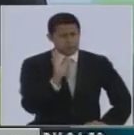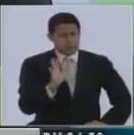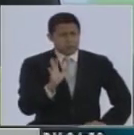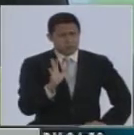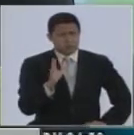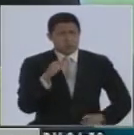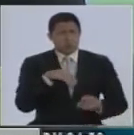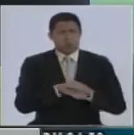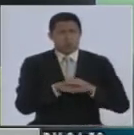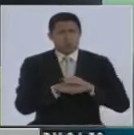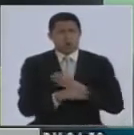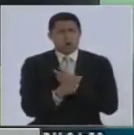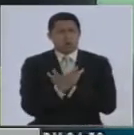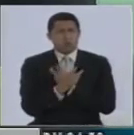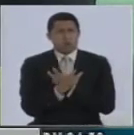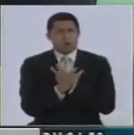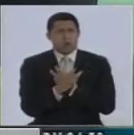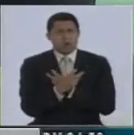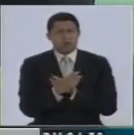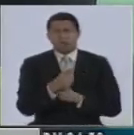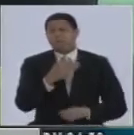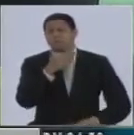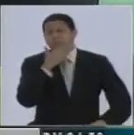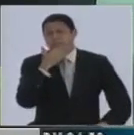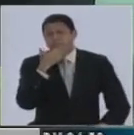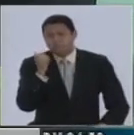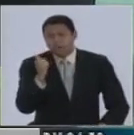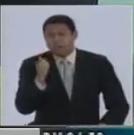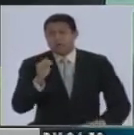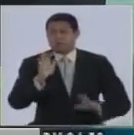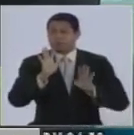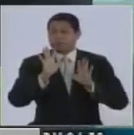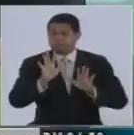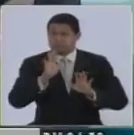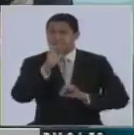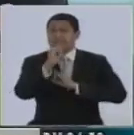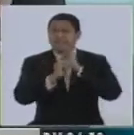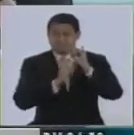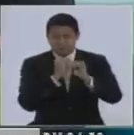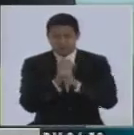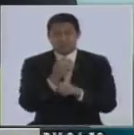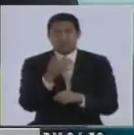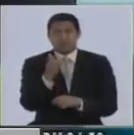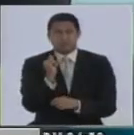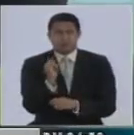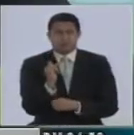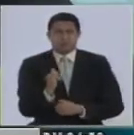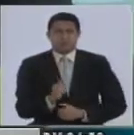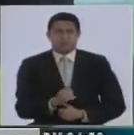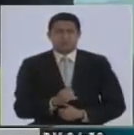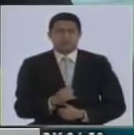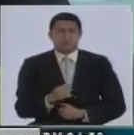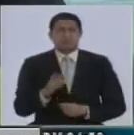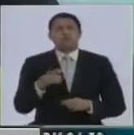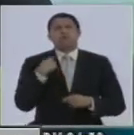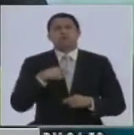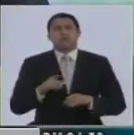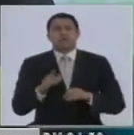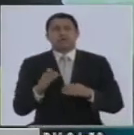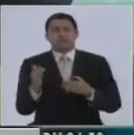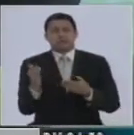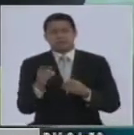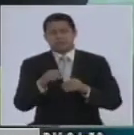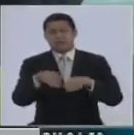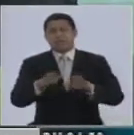depositan en nuestros huesos entonces se recomienda hacer una cosa que internacionalmente se conoce como drop holiday o sea tú deberías retirar la